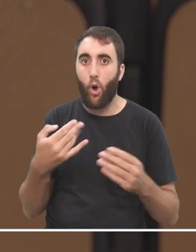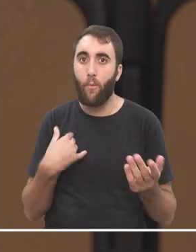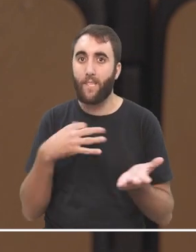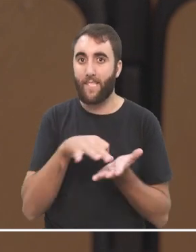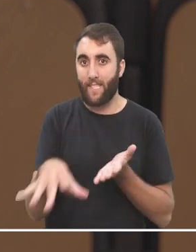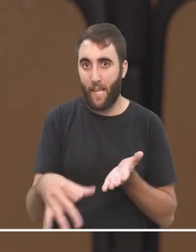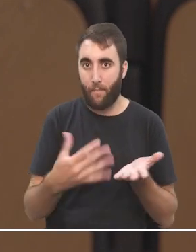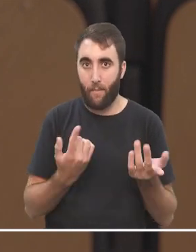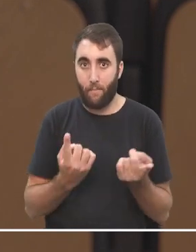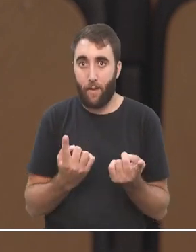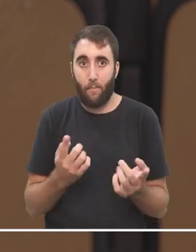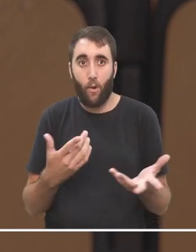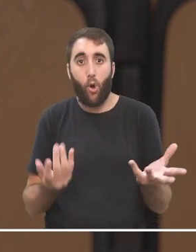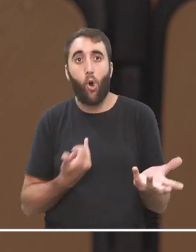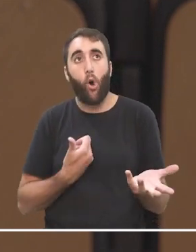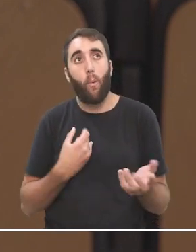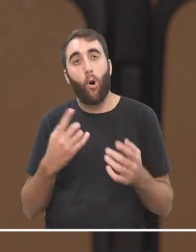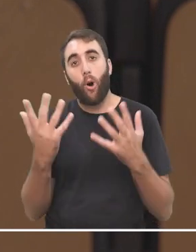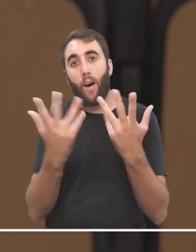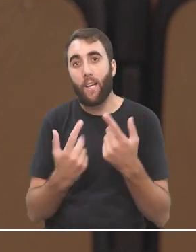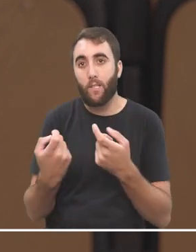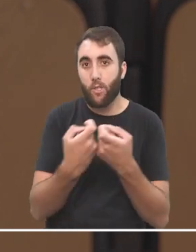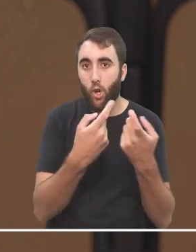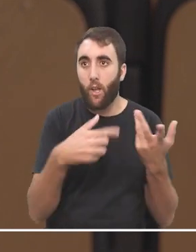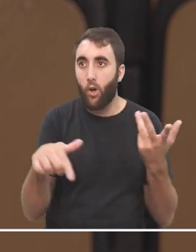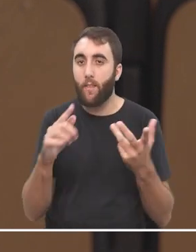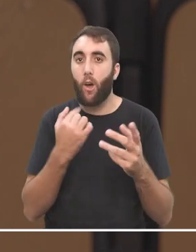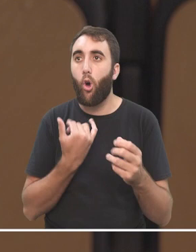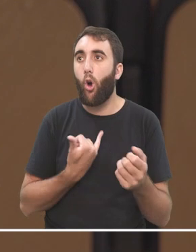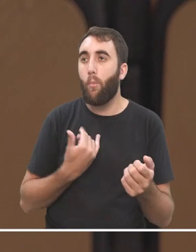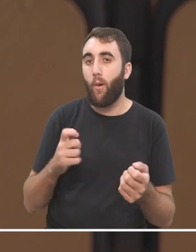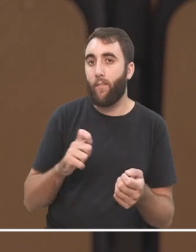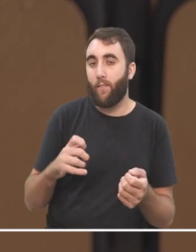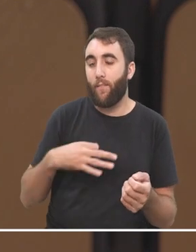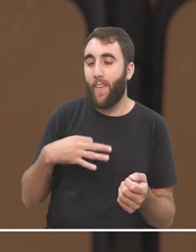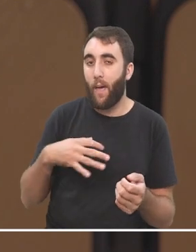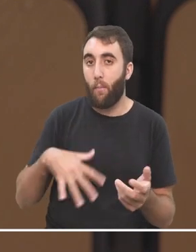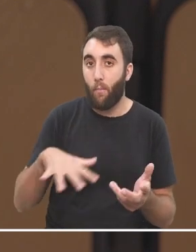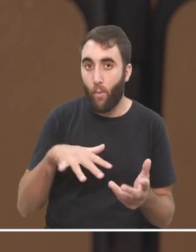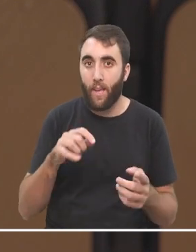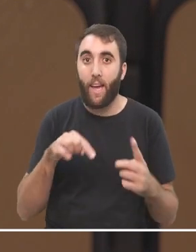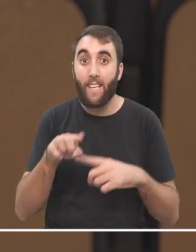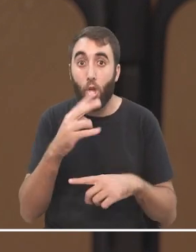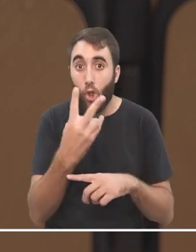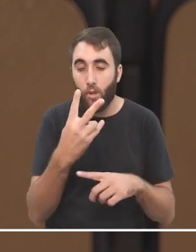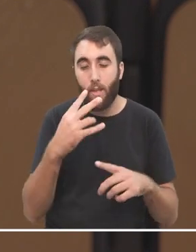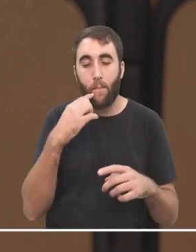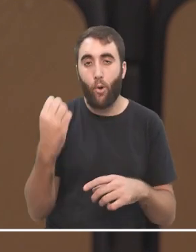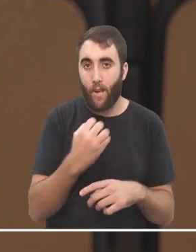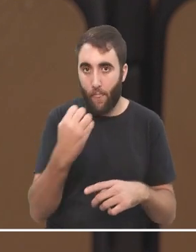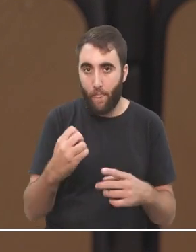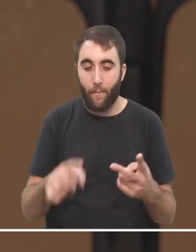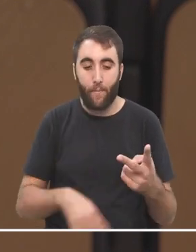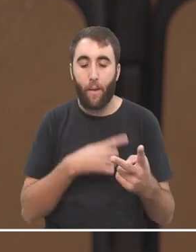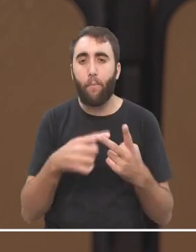propone la administración o los organismos de la vida pública. Estos dos son las claves fundamentales, pero luego hay otras